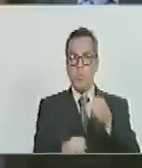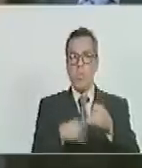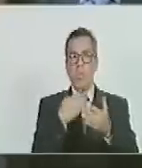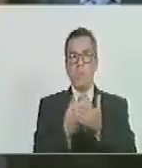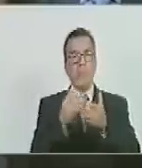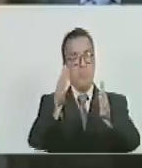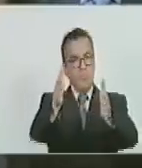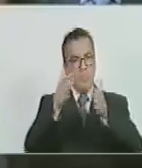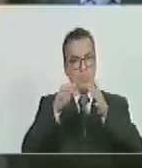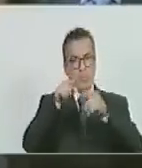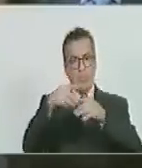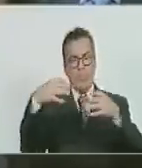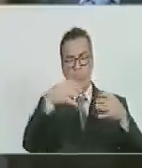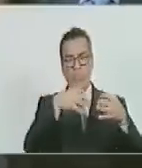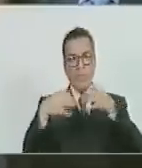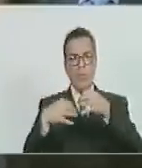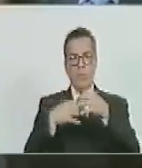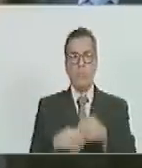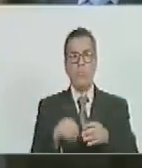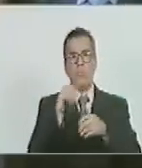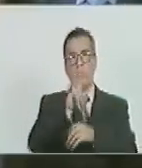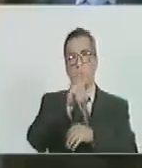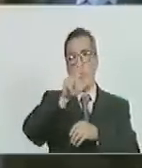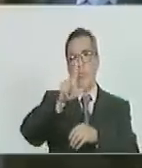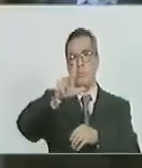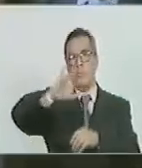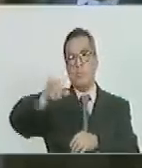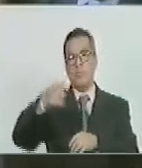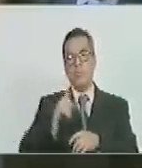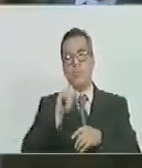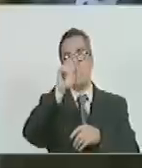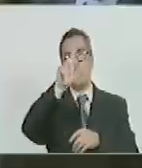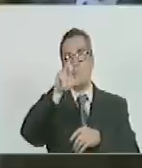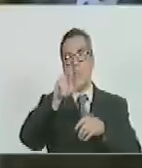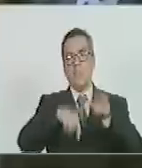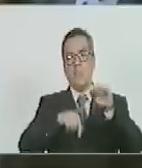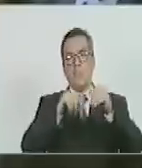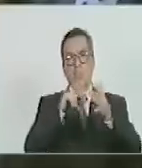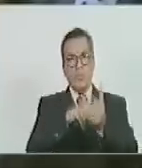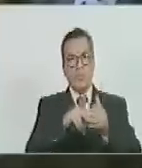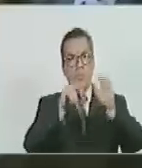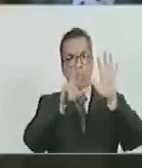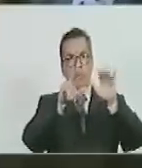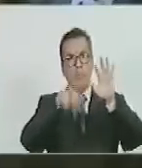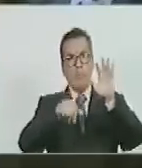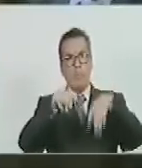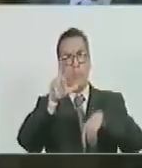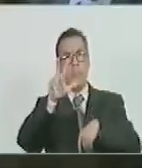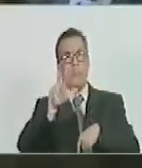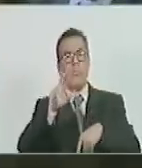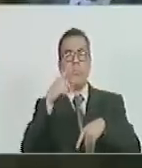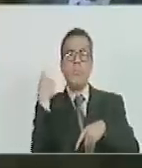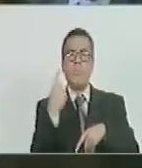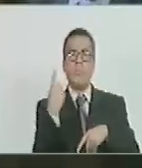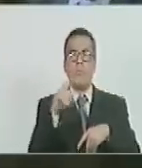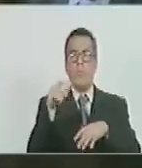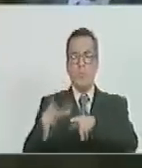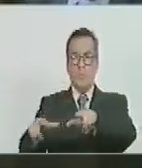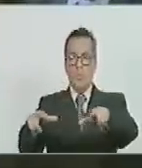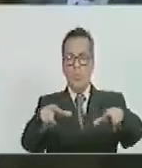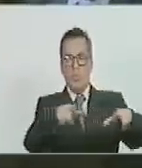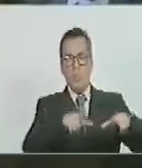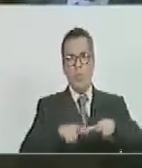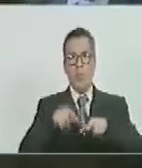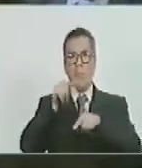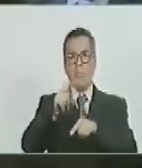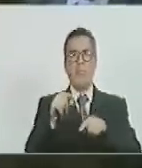la victoria de esta batalla el 31 de julio de 1813 y que no solamente fue escenario para